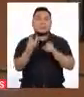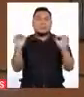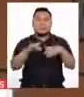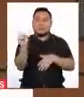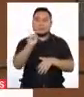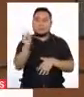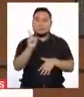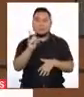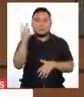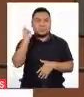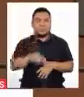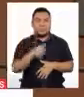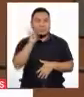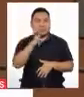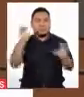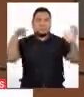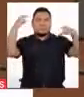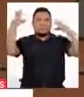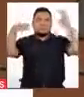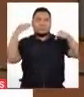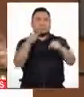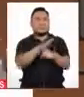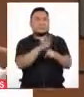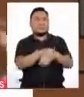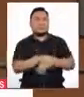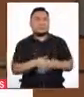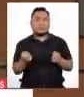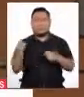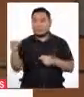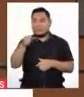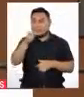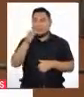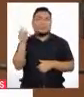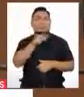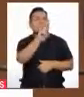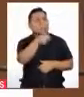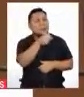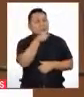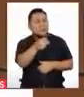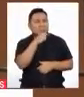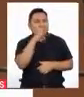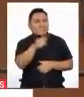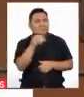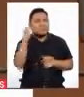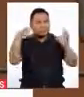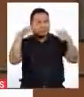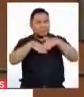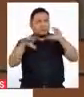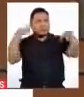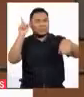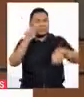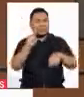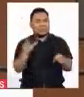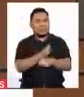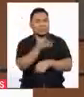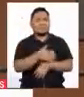Y veíamos las discotecas llenas. Y cuando consultaban ustedes, medios de comunicación, señorita, señor, ¿por qué entra esta discoteca si